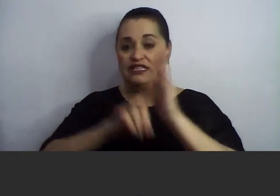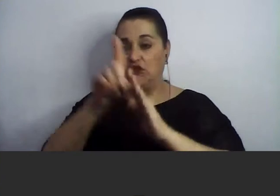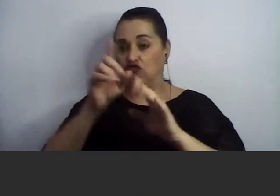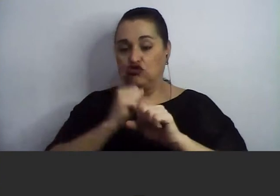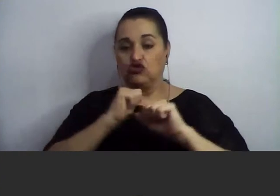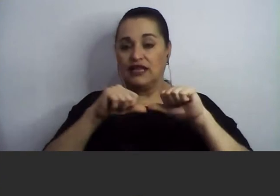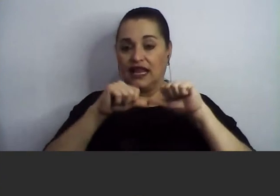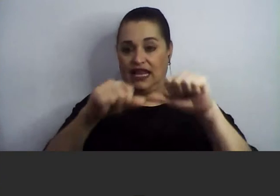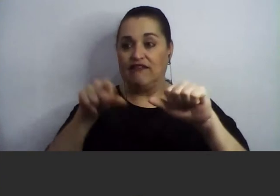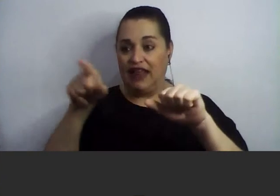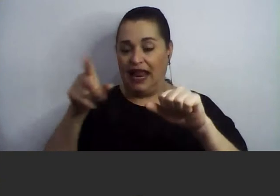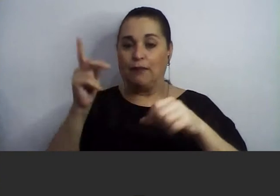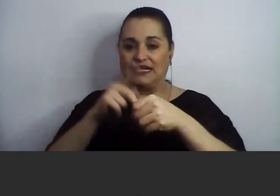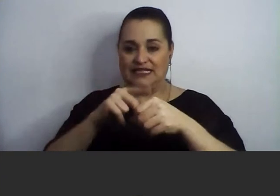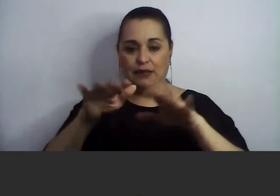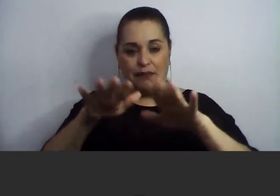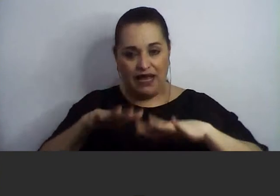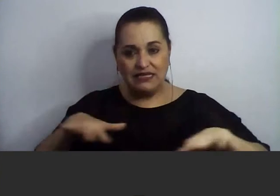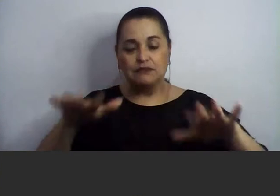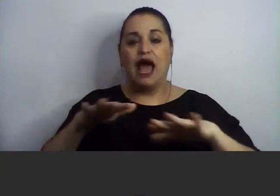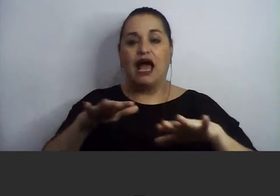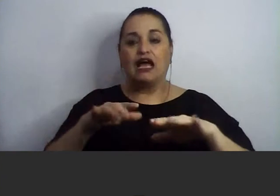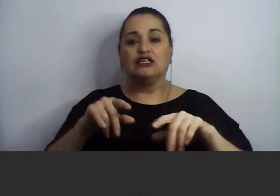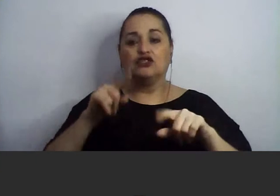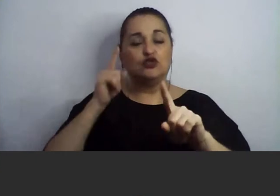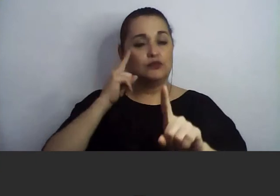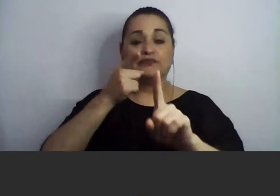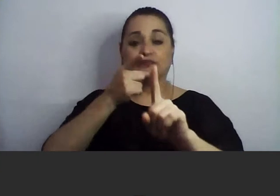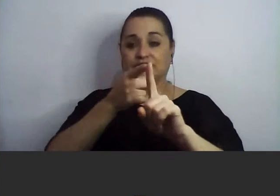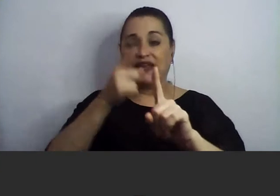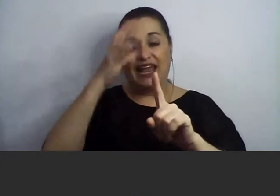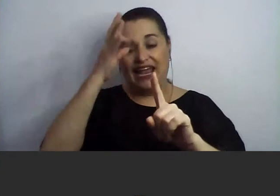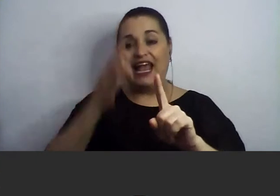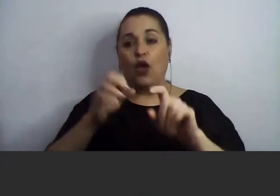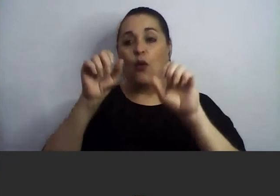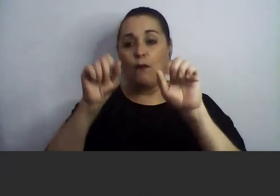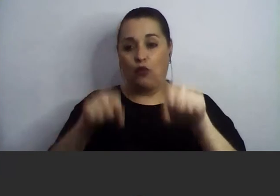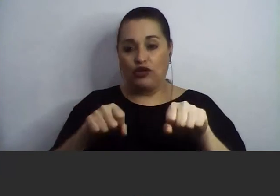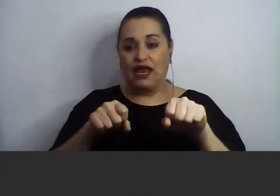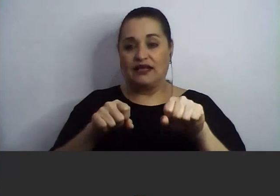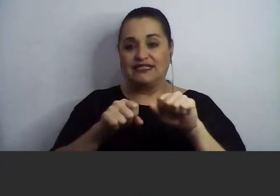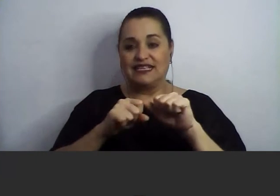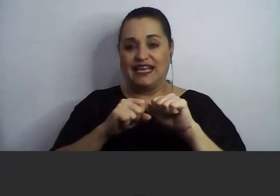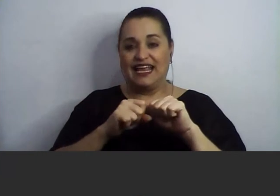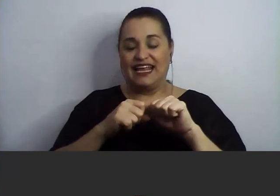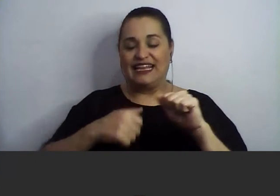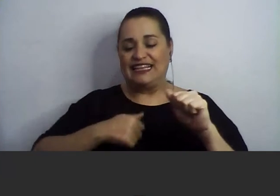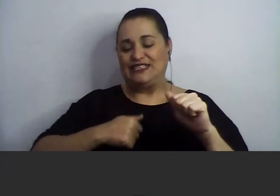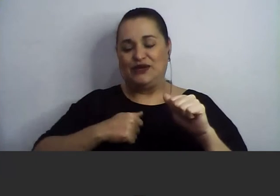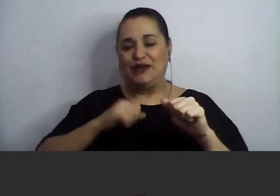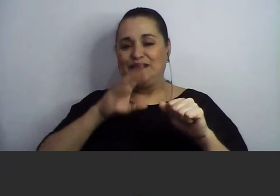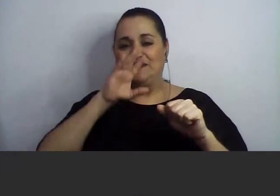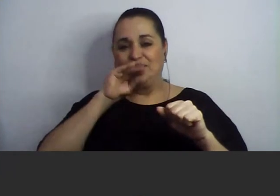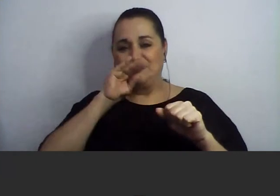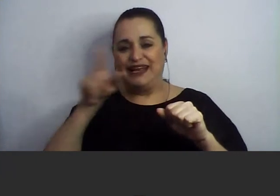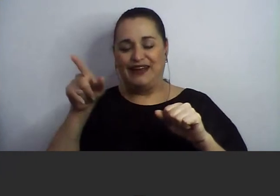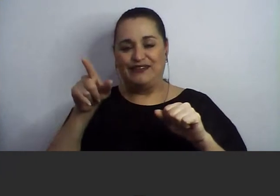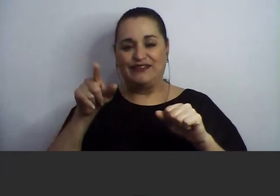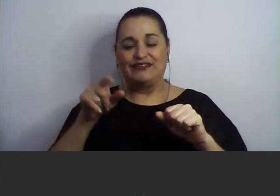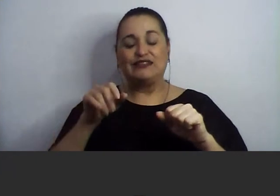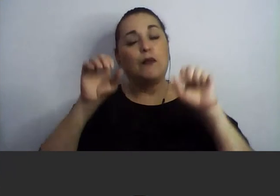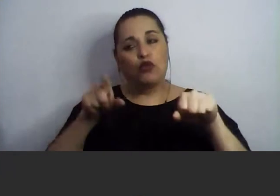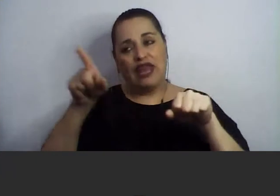participa de ese espacio y en ese sentido creo que podría ser disculpen el ruido con el perro yo creo que él podría ser de